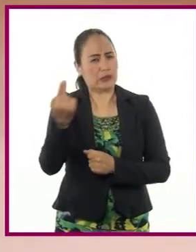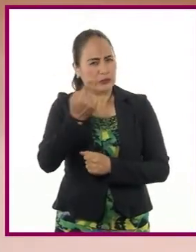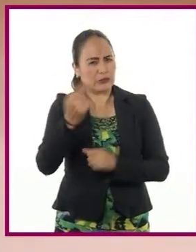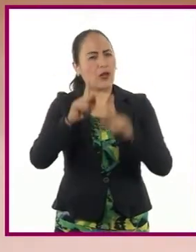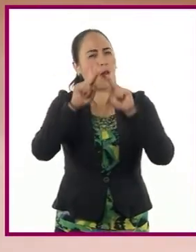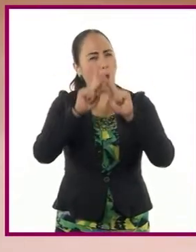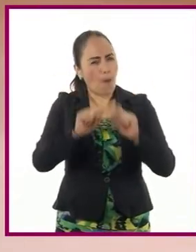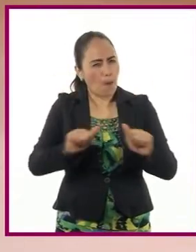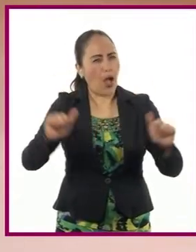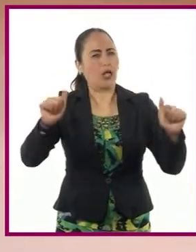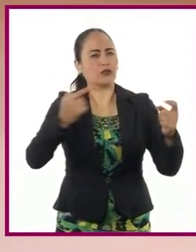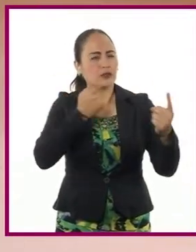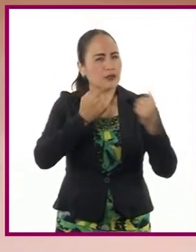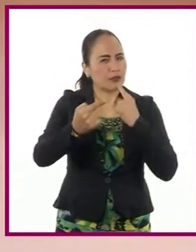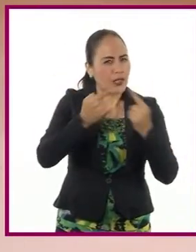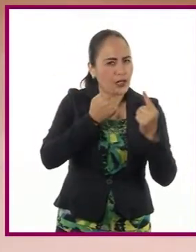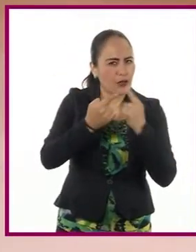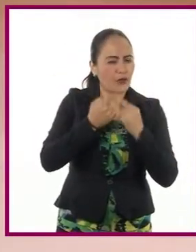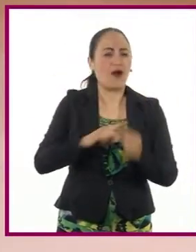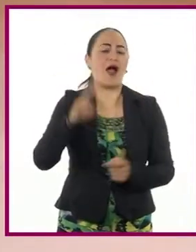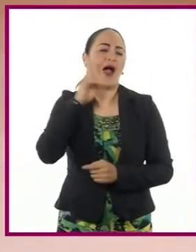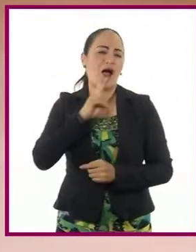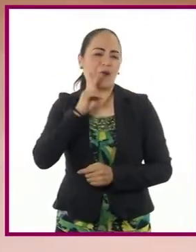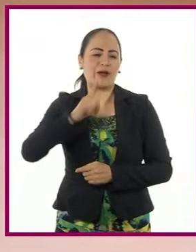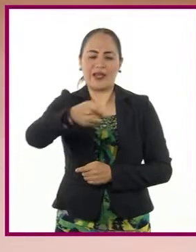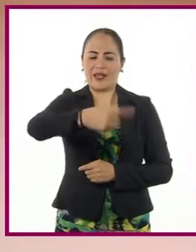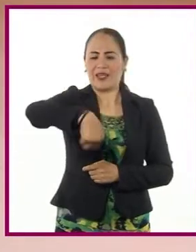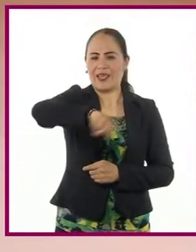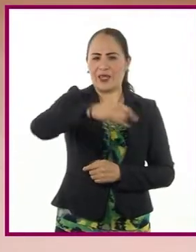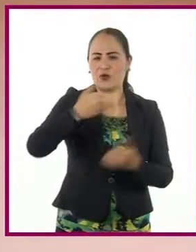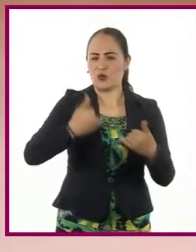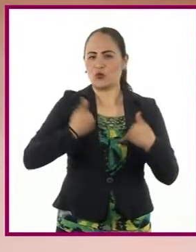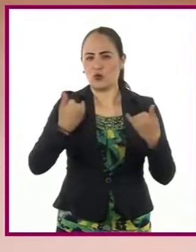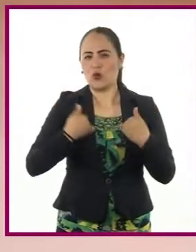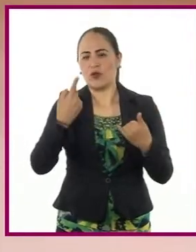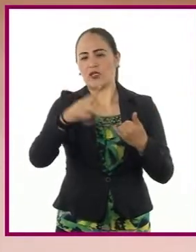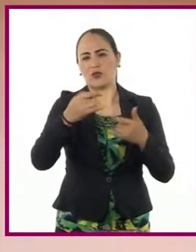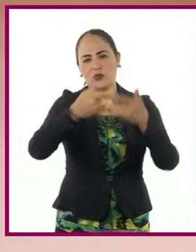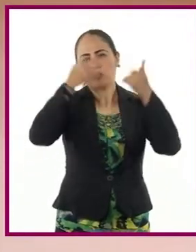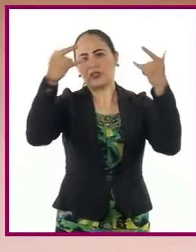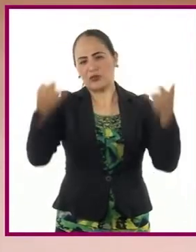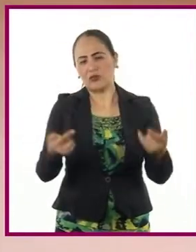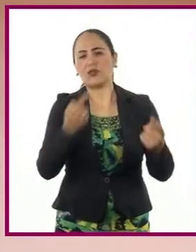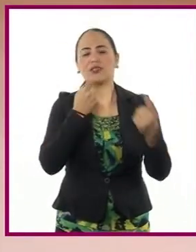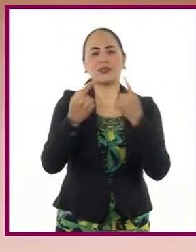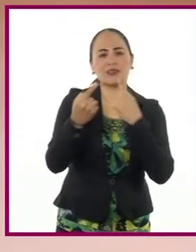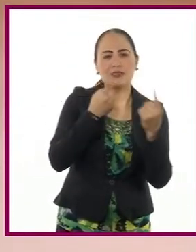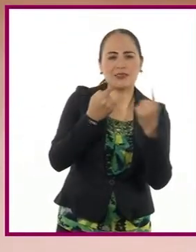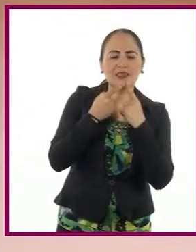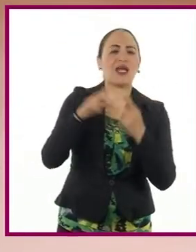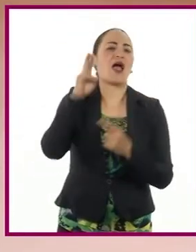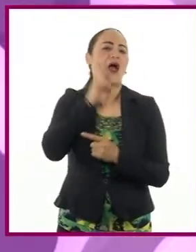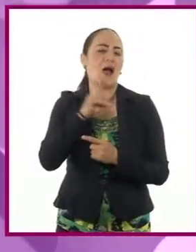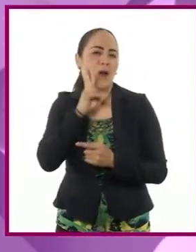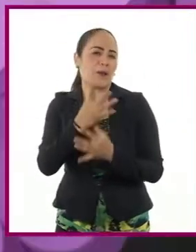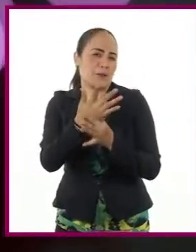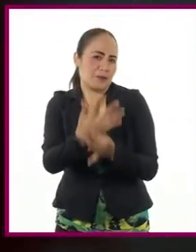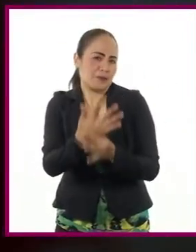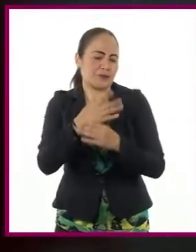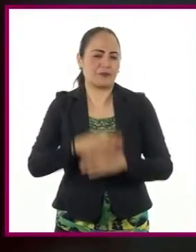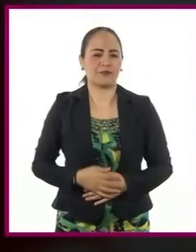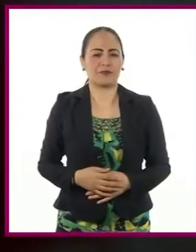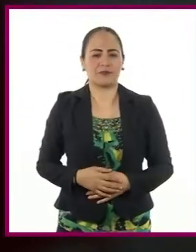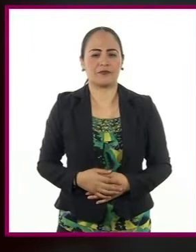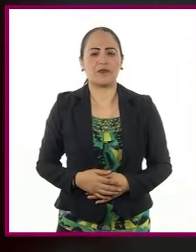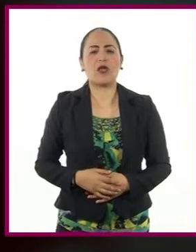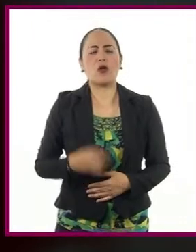gustaría que escucháramos a las y los estudiantes que nos compartieron sus experiencias negociadoras. Vamos a ver qué nos comentan.